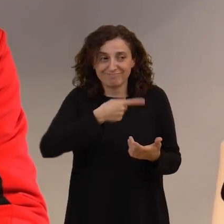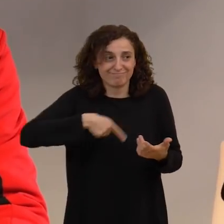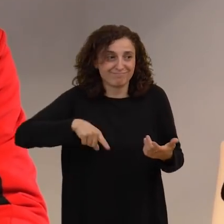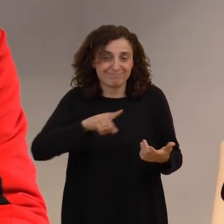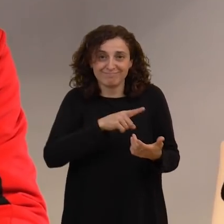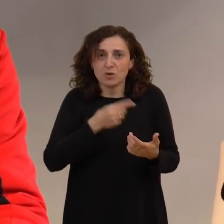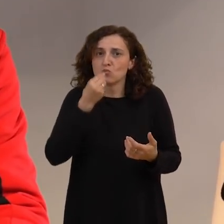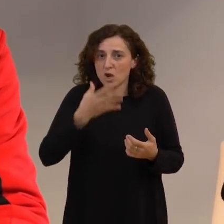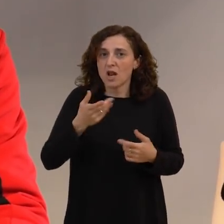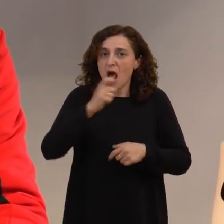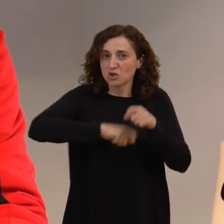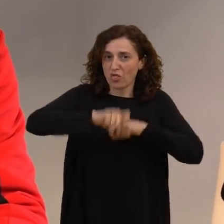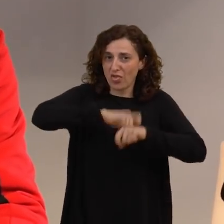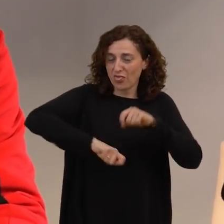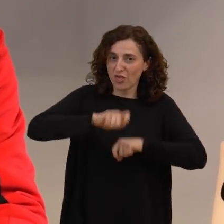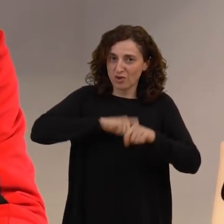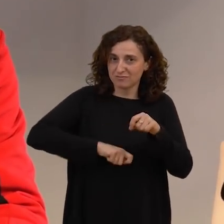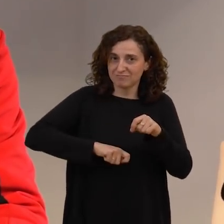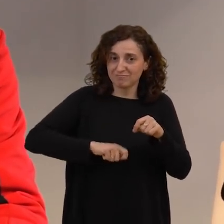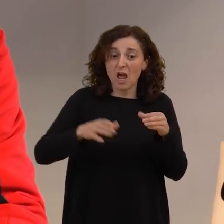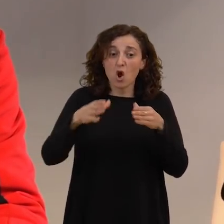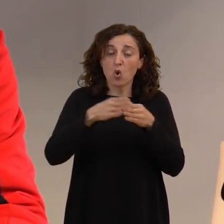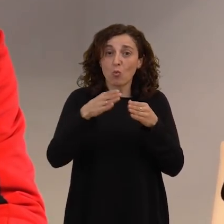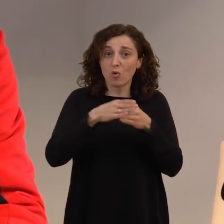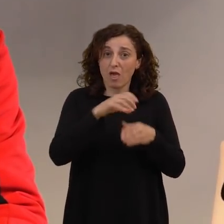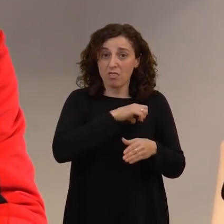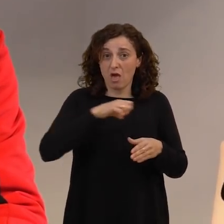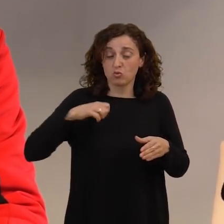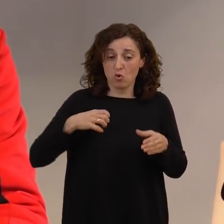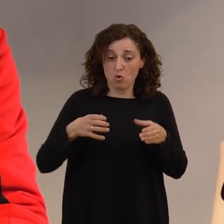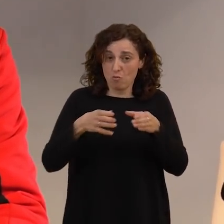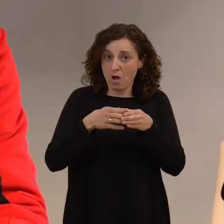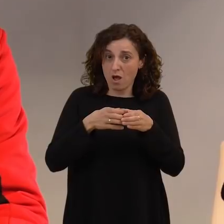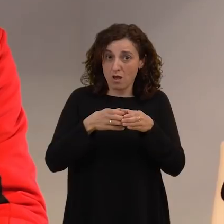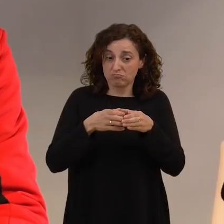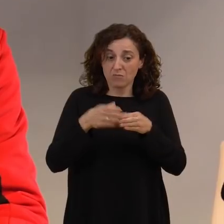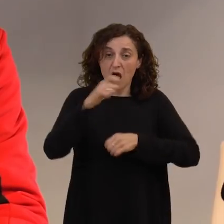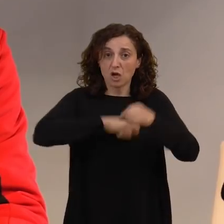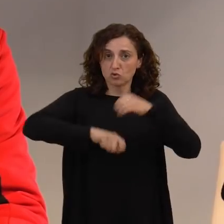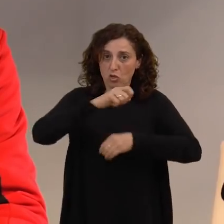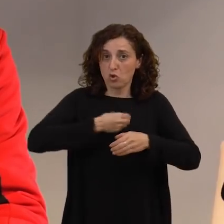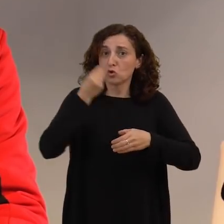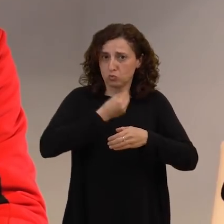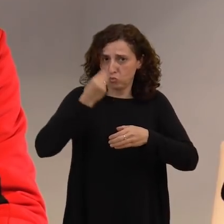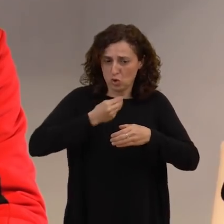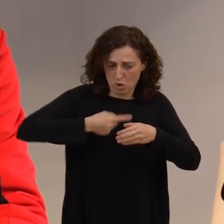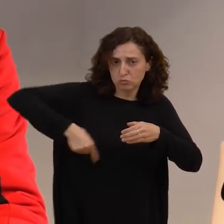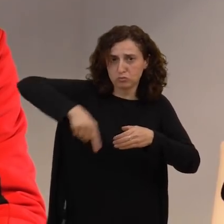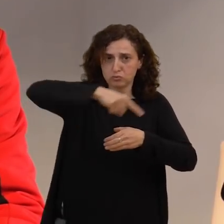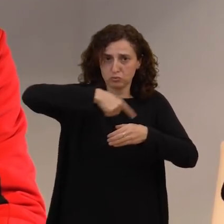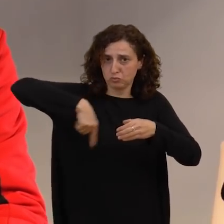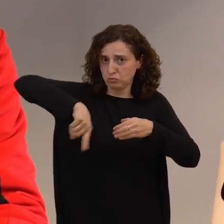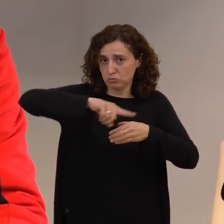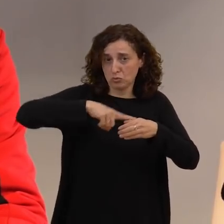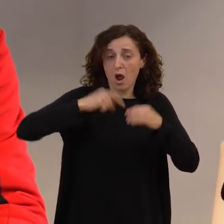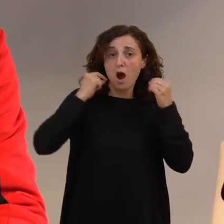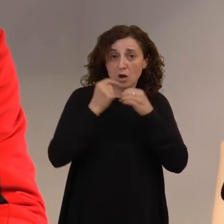tenemos una buena asociación a nivel a nivel de comunidad autónoma